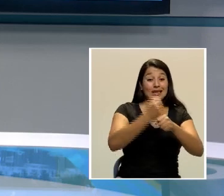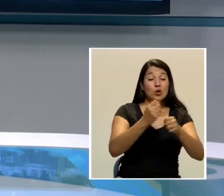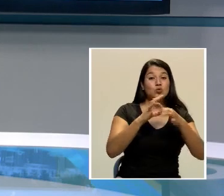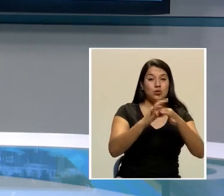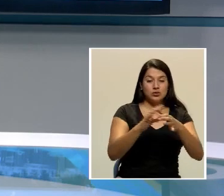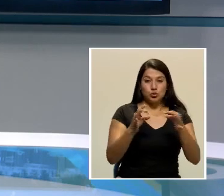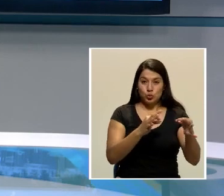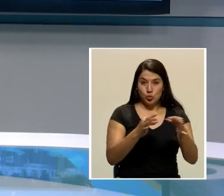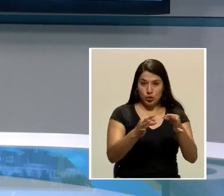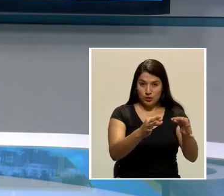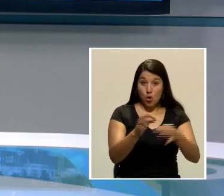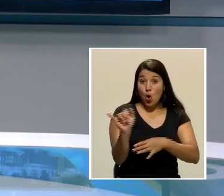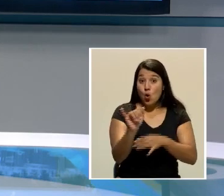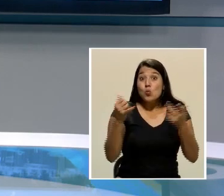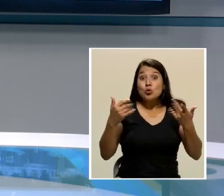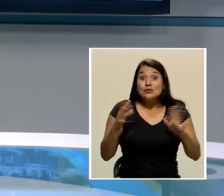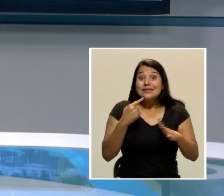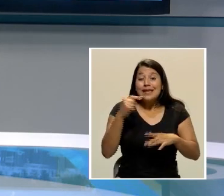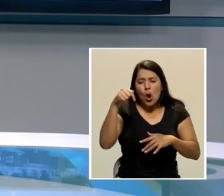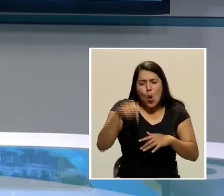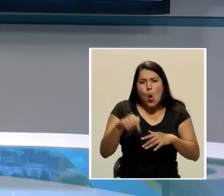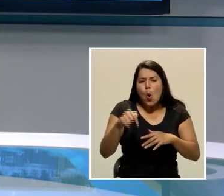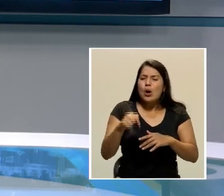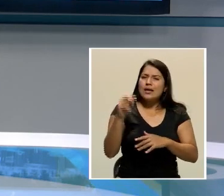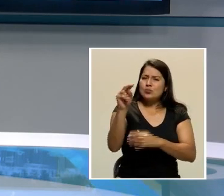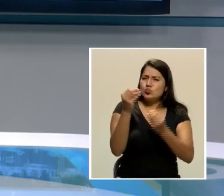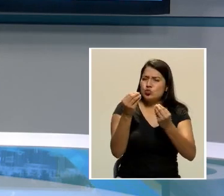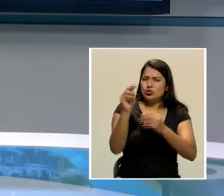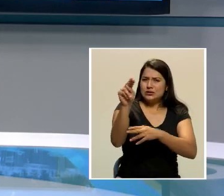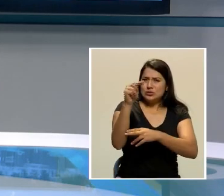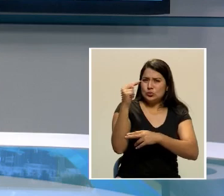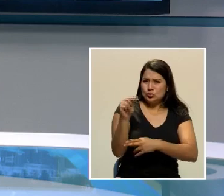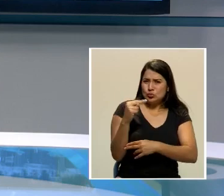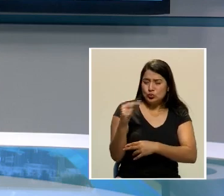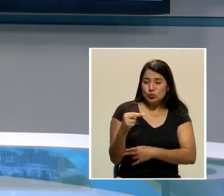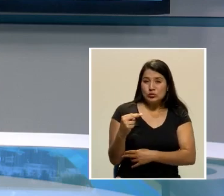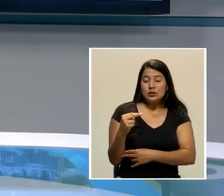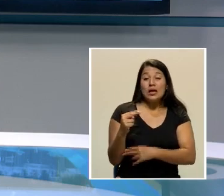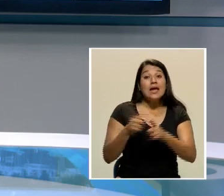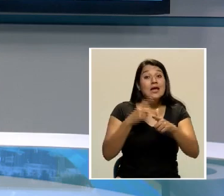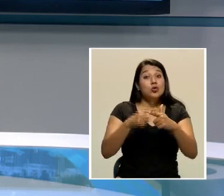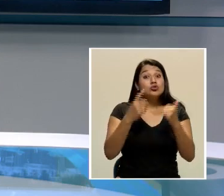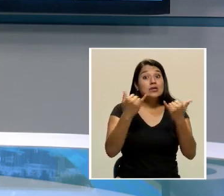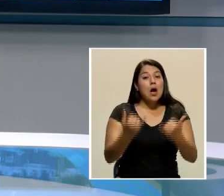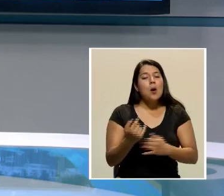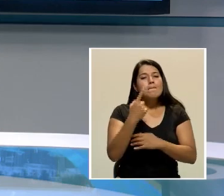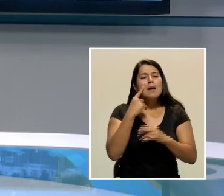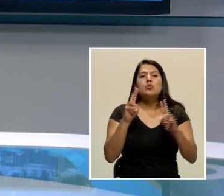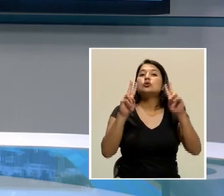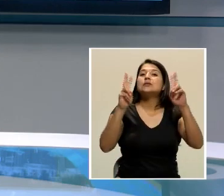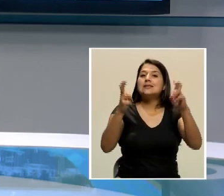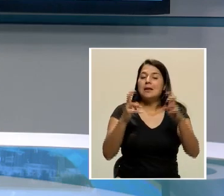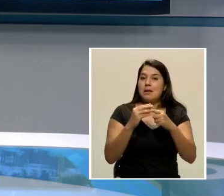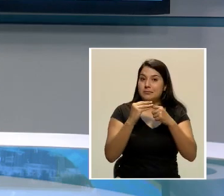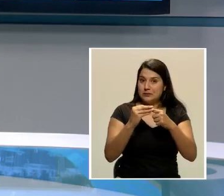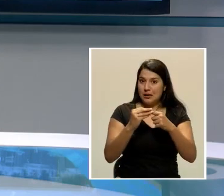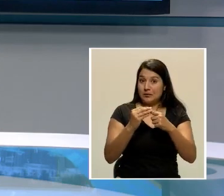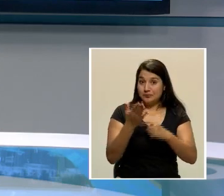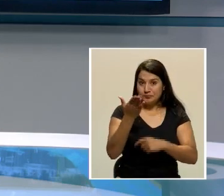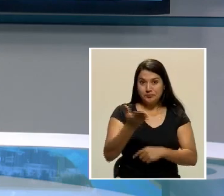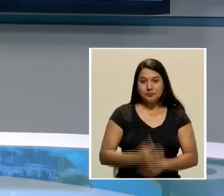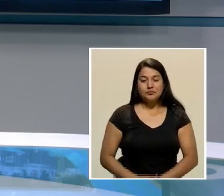Como decía al inicio, hoy la agenda noticiosa es sumamente intensa, así que vayamos a ver nuestros